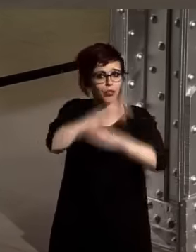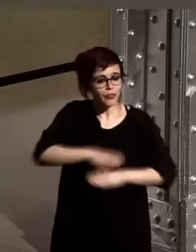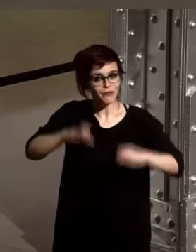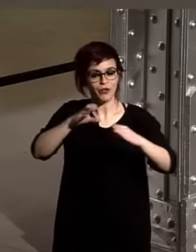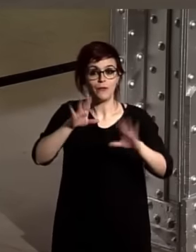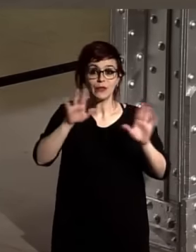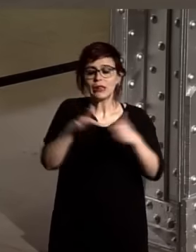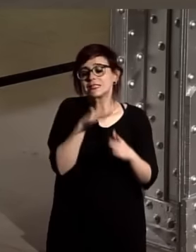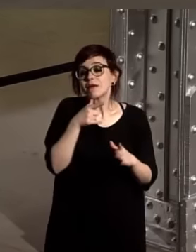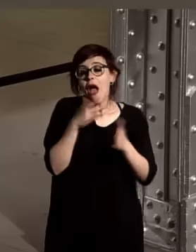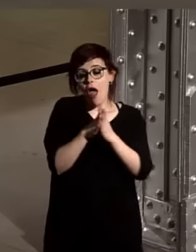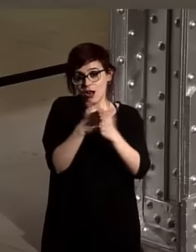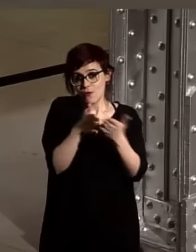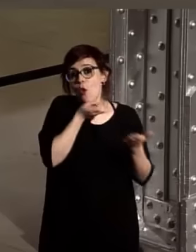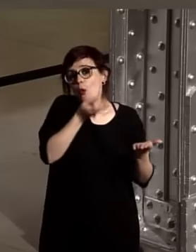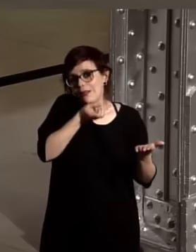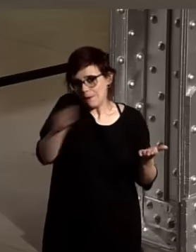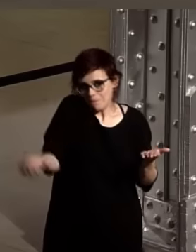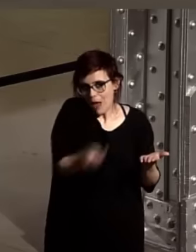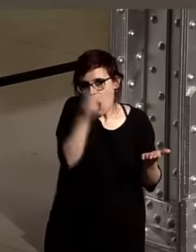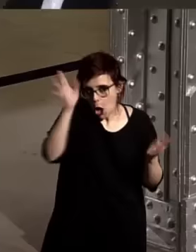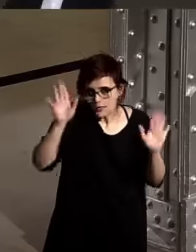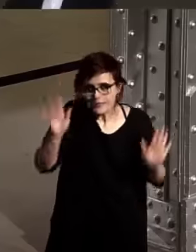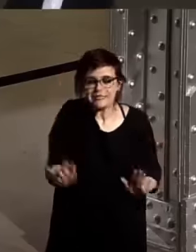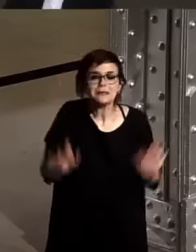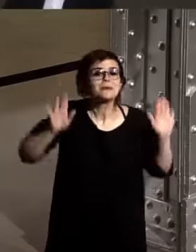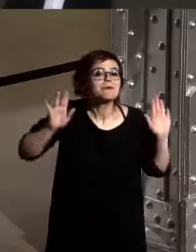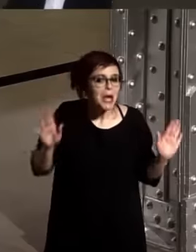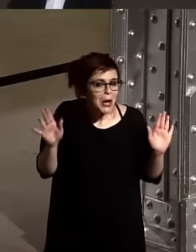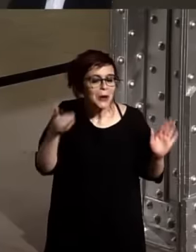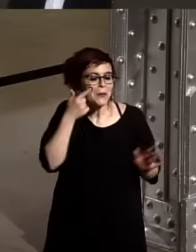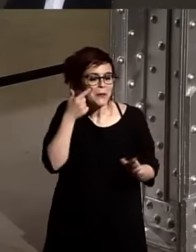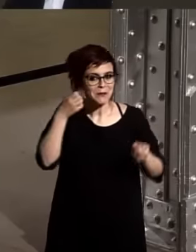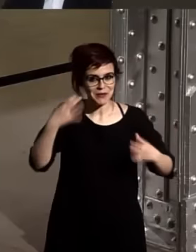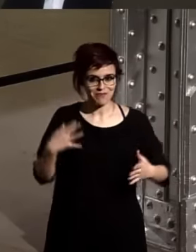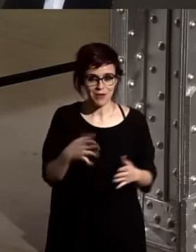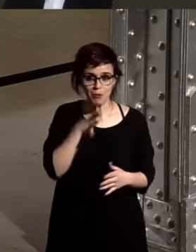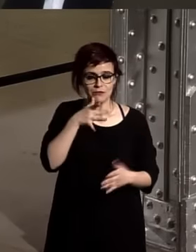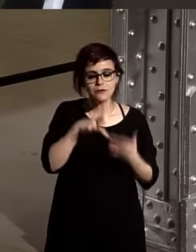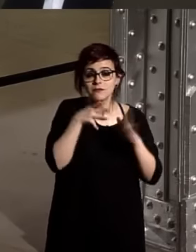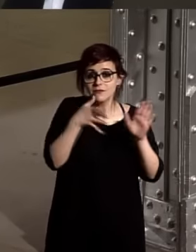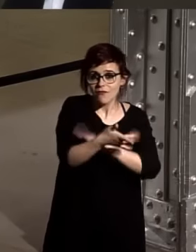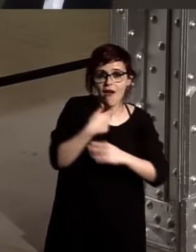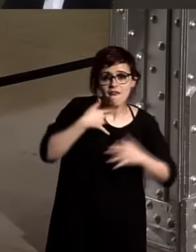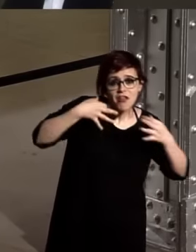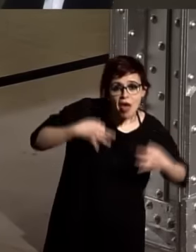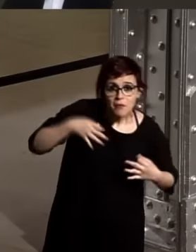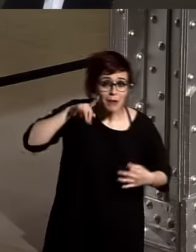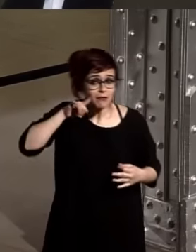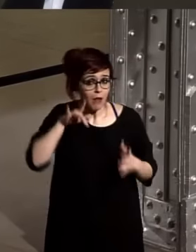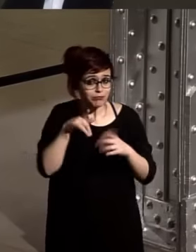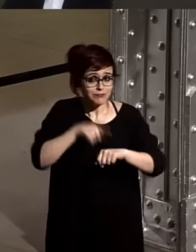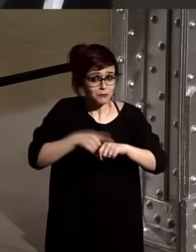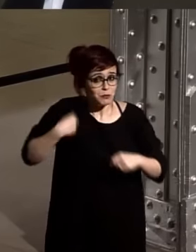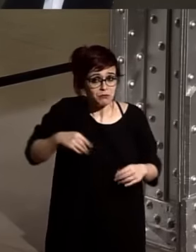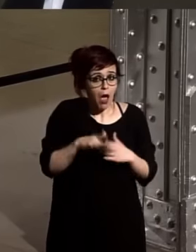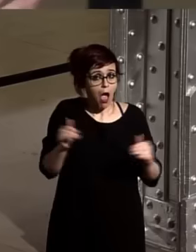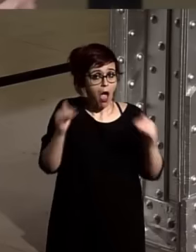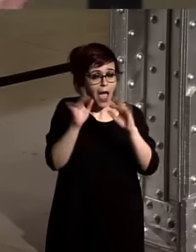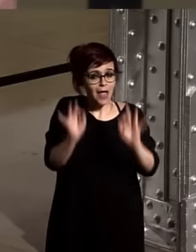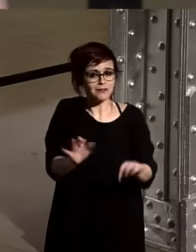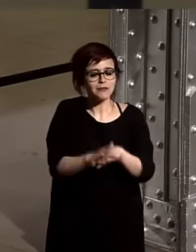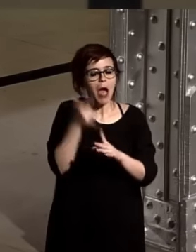desarrollado en el libro pero pero bueno este viene el subtítulo todo es mentira a la vez si os fijáis en el